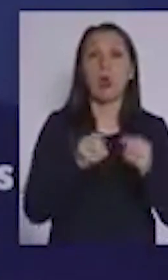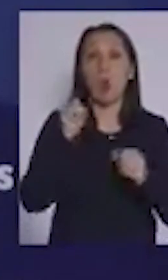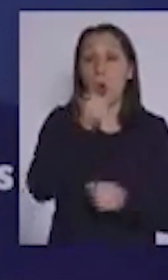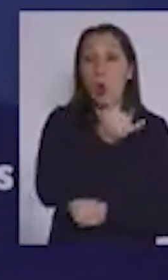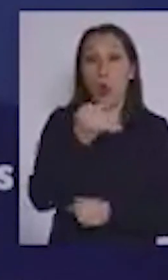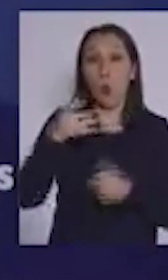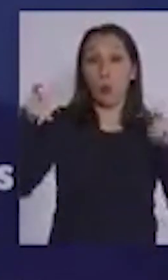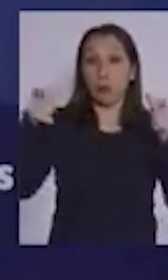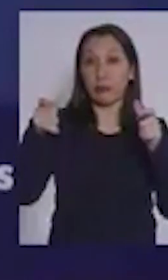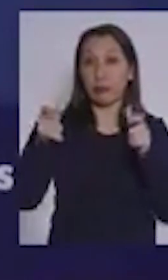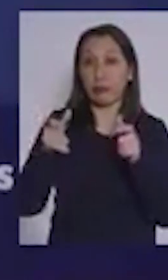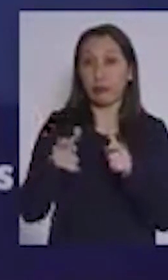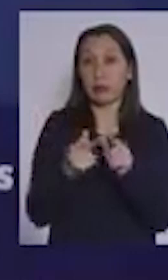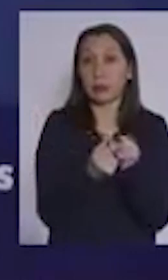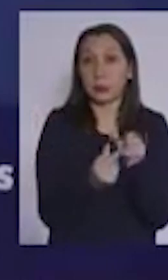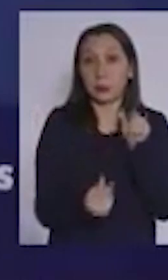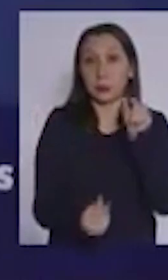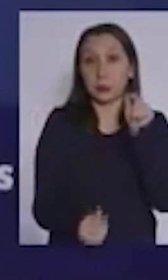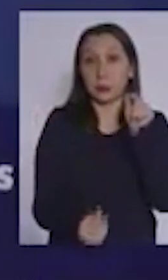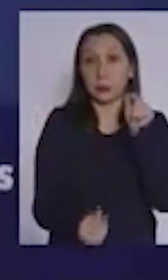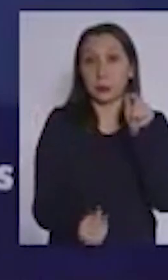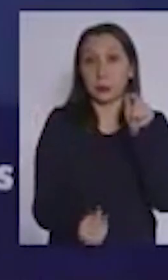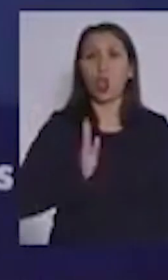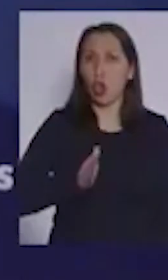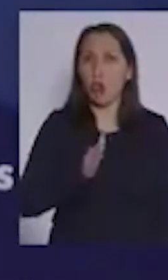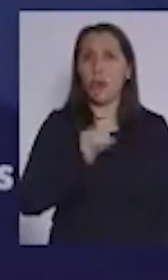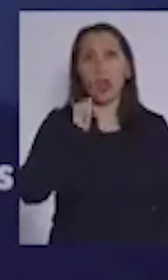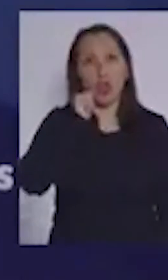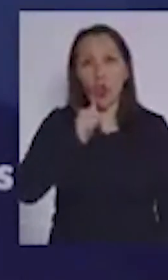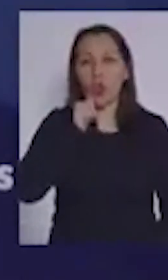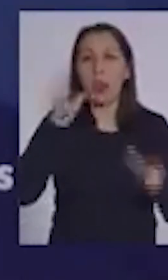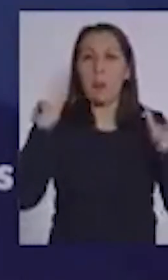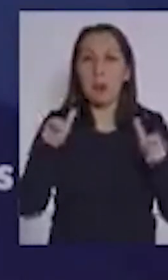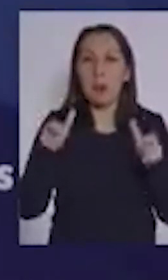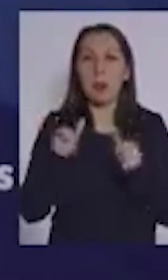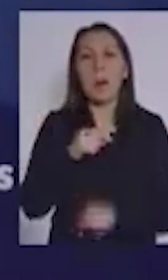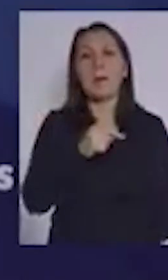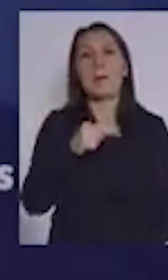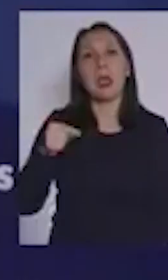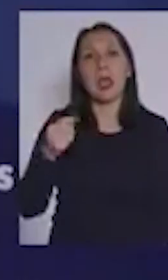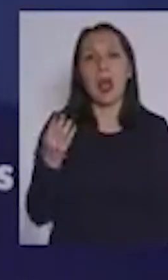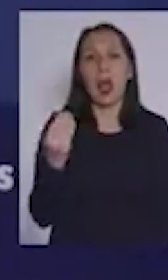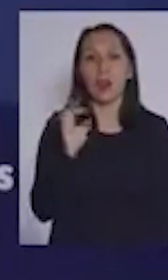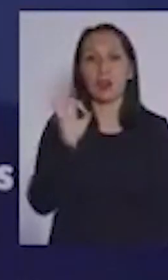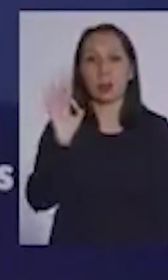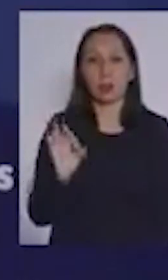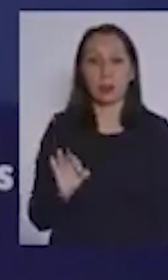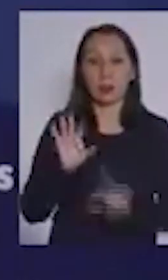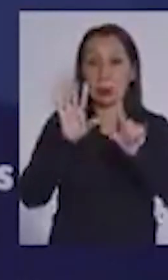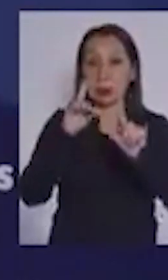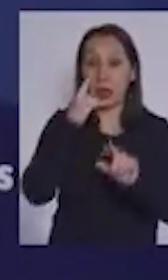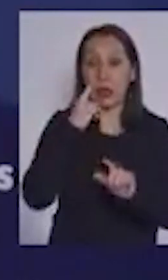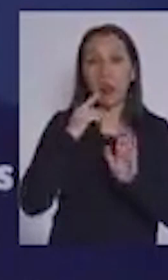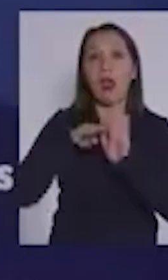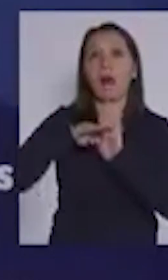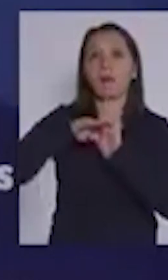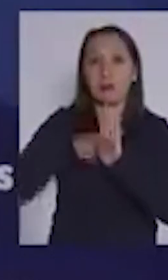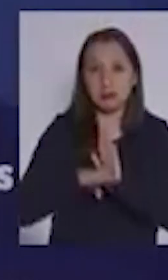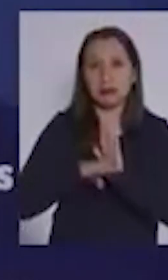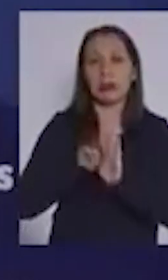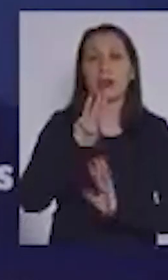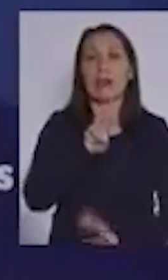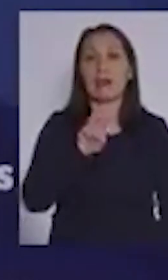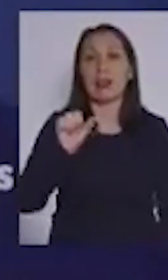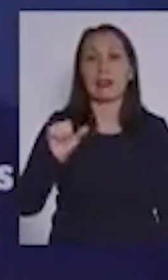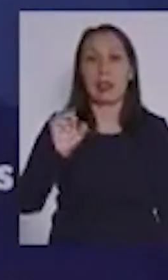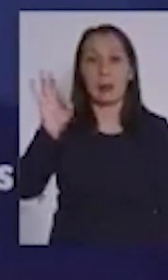casos confirmados a nivel nacional siguen disminuyendo - 14% en 7 días y menos